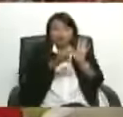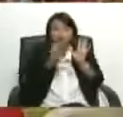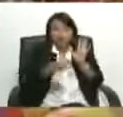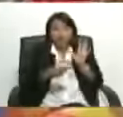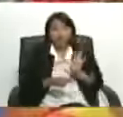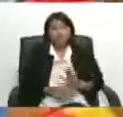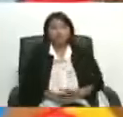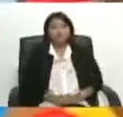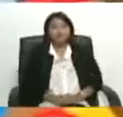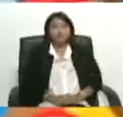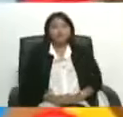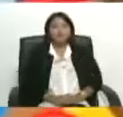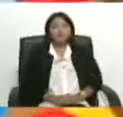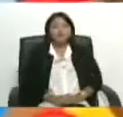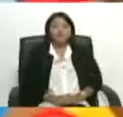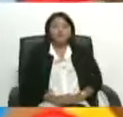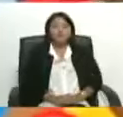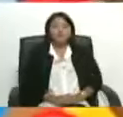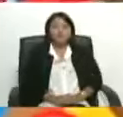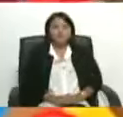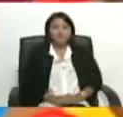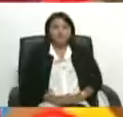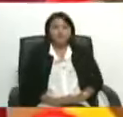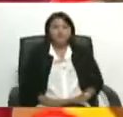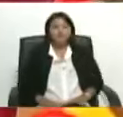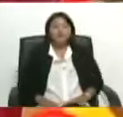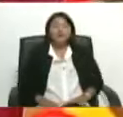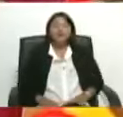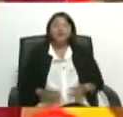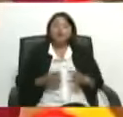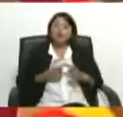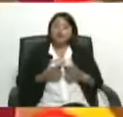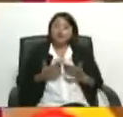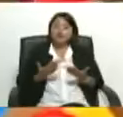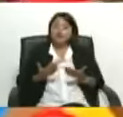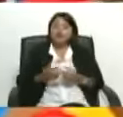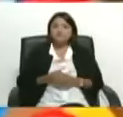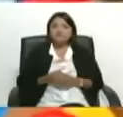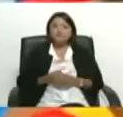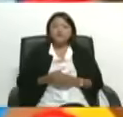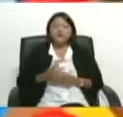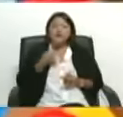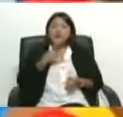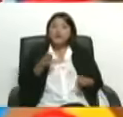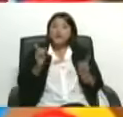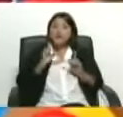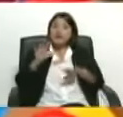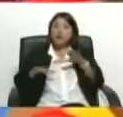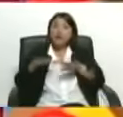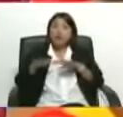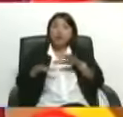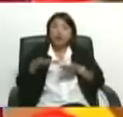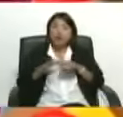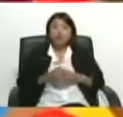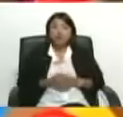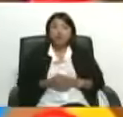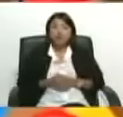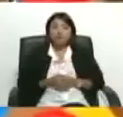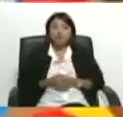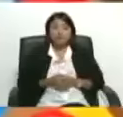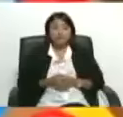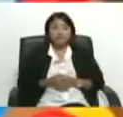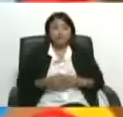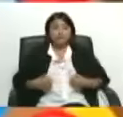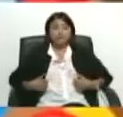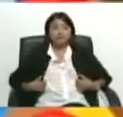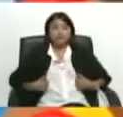constitucional. Al mandato constitucional. Ahora, como dicen por ahí, a Dios rogando,